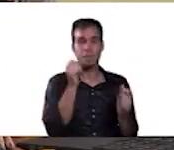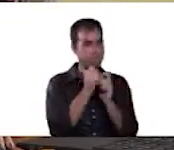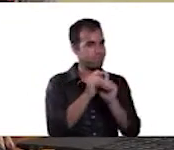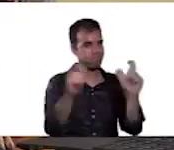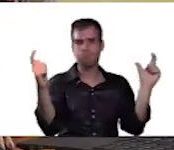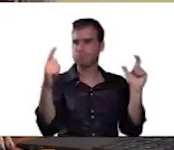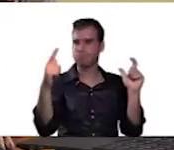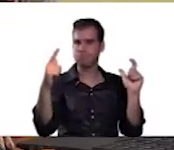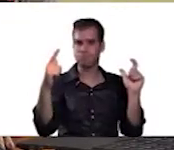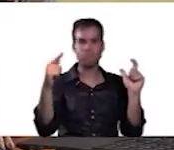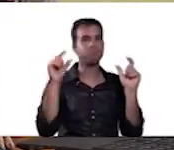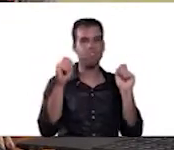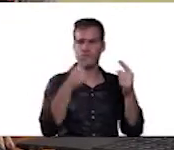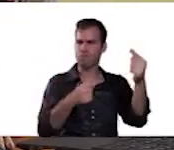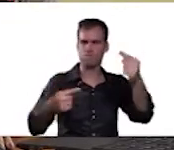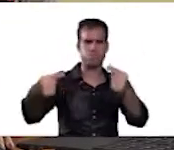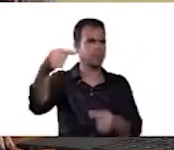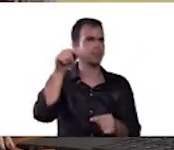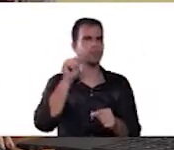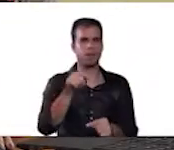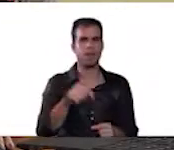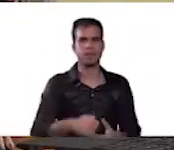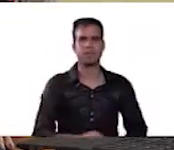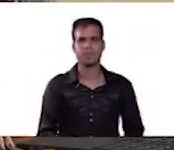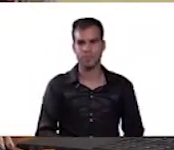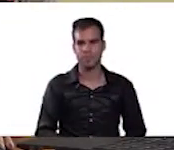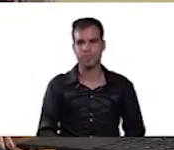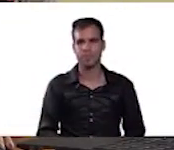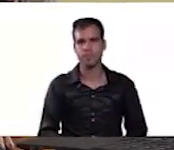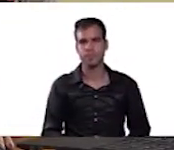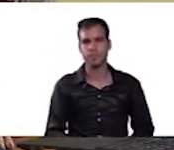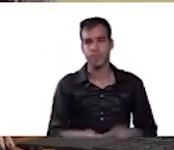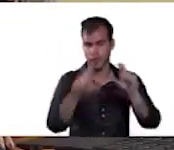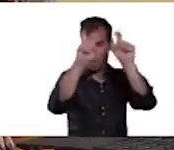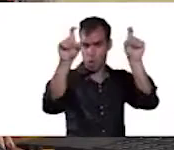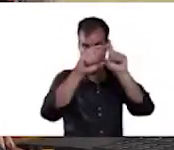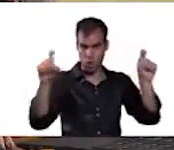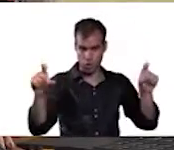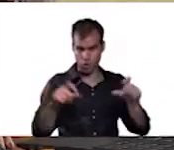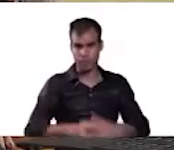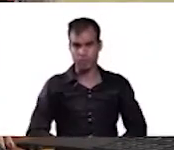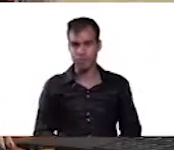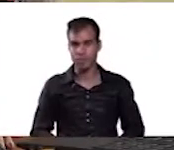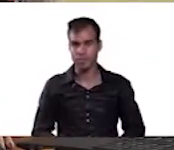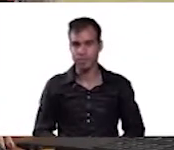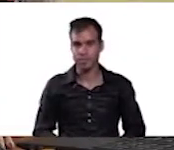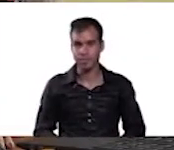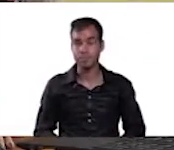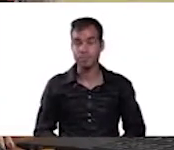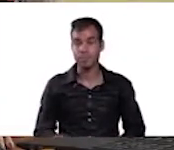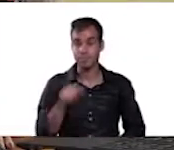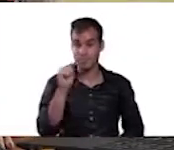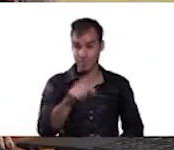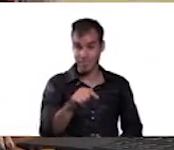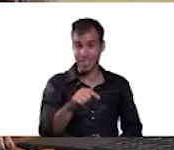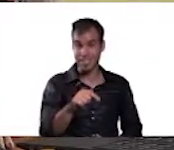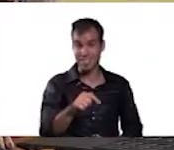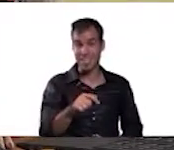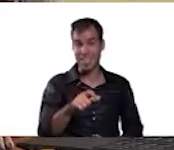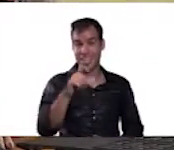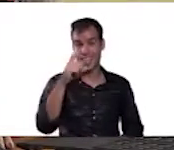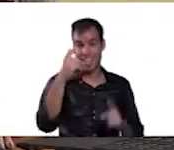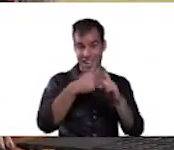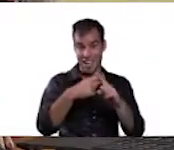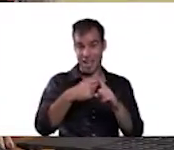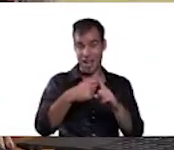electrodo del cátodo menos el potencial estándar de electrodo del ánodo. Recordar que en el cátodo ocurre la